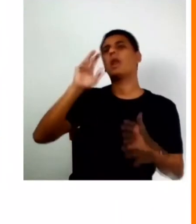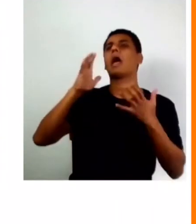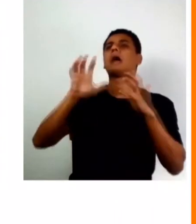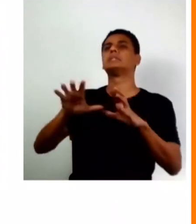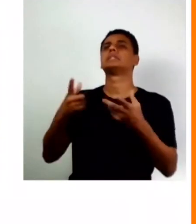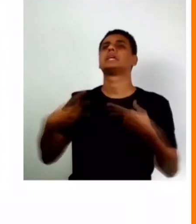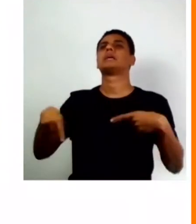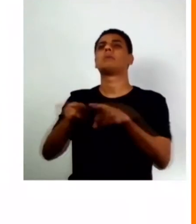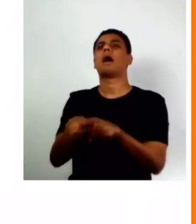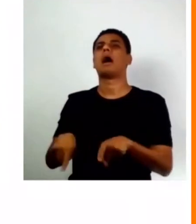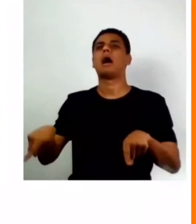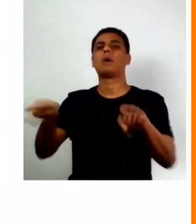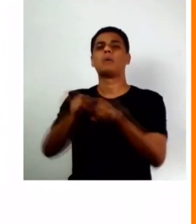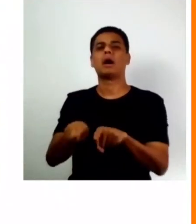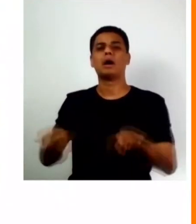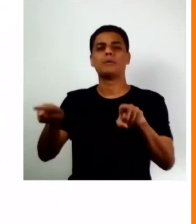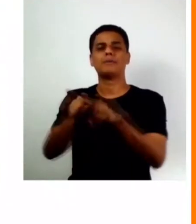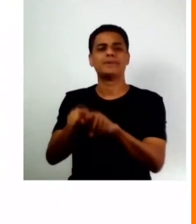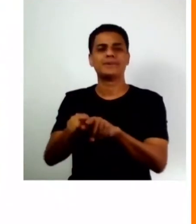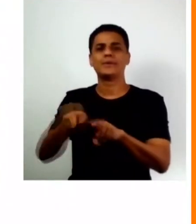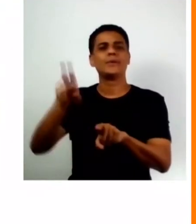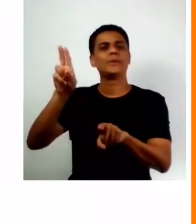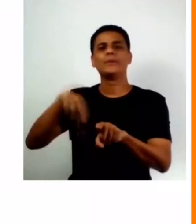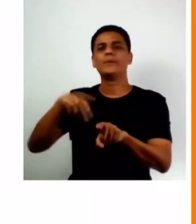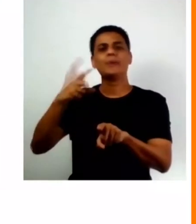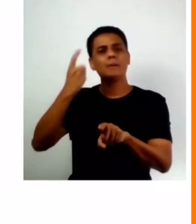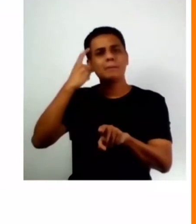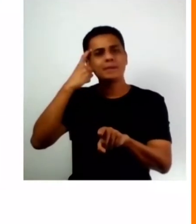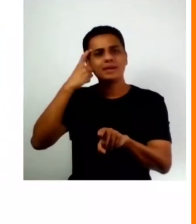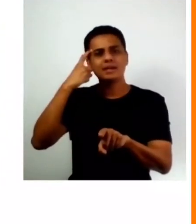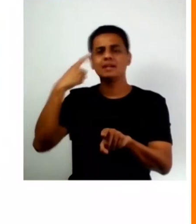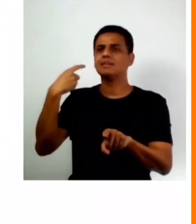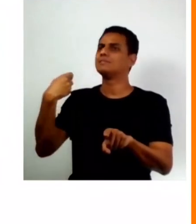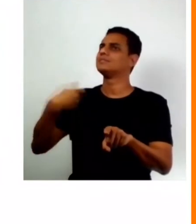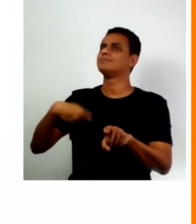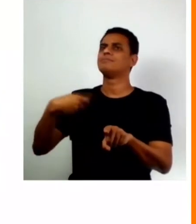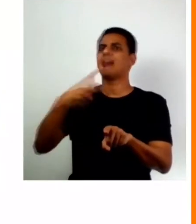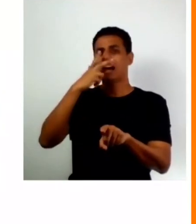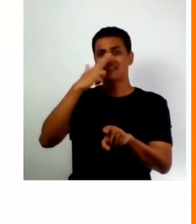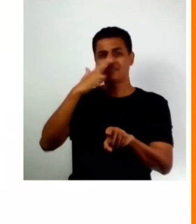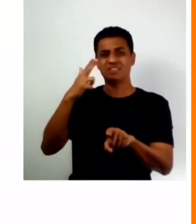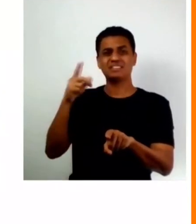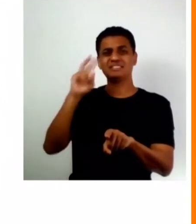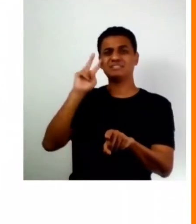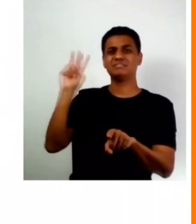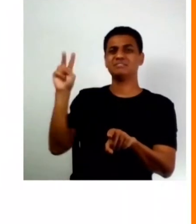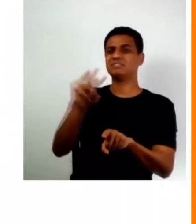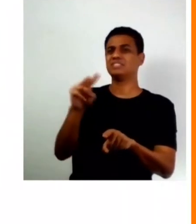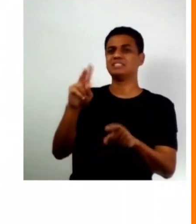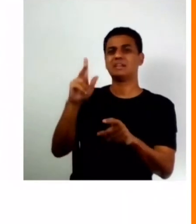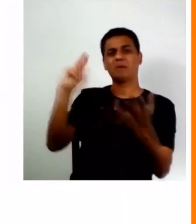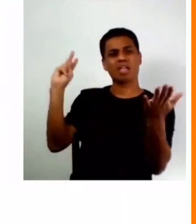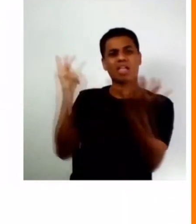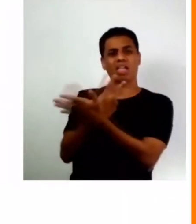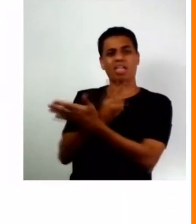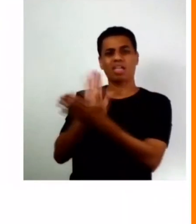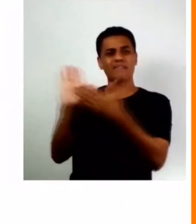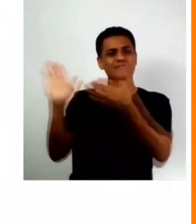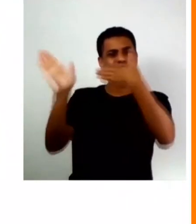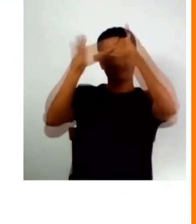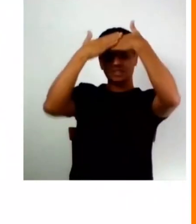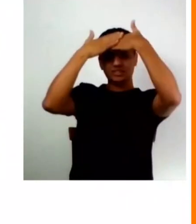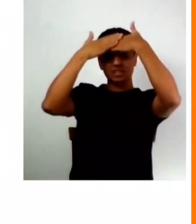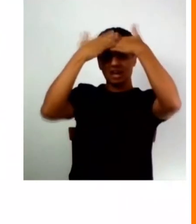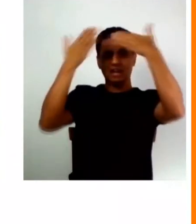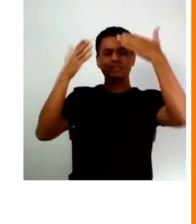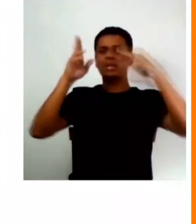nada, de unha actividade autista, cerrada de la cultura, de que é ausente do que está pasando no entorno, na